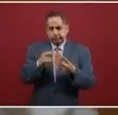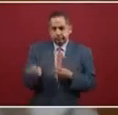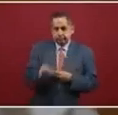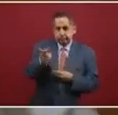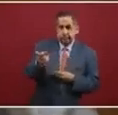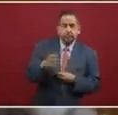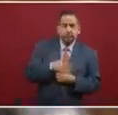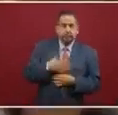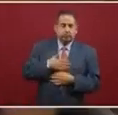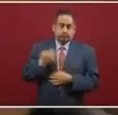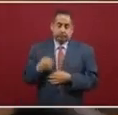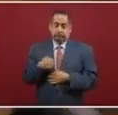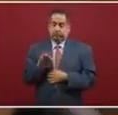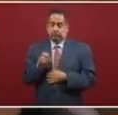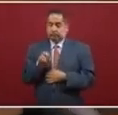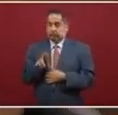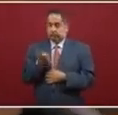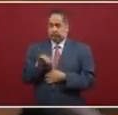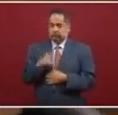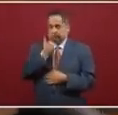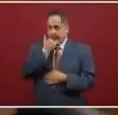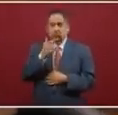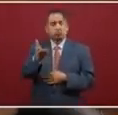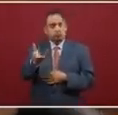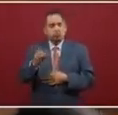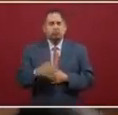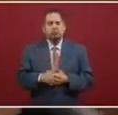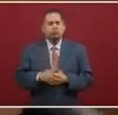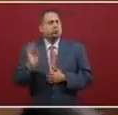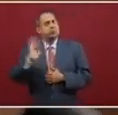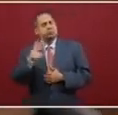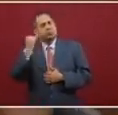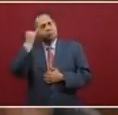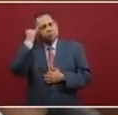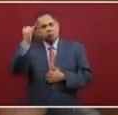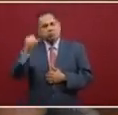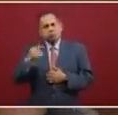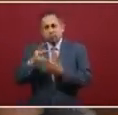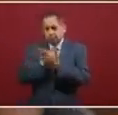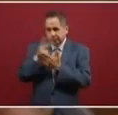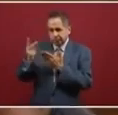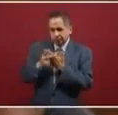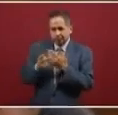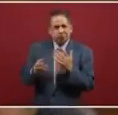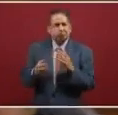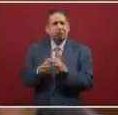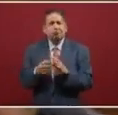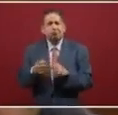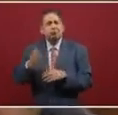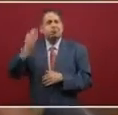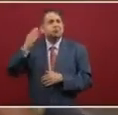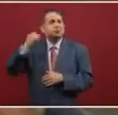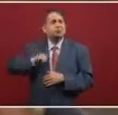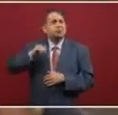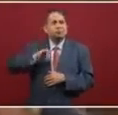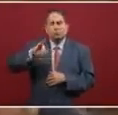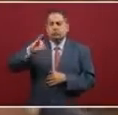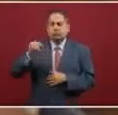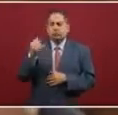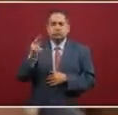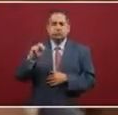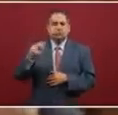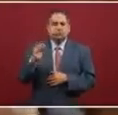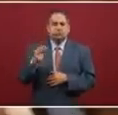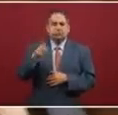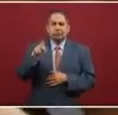Federico Alamón de ABC Radio, si usted descarta que este programa esté inscrito en lo que John Kelly, el exsecretario de